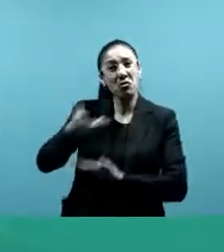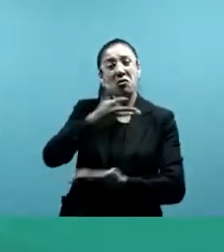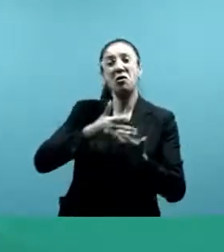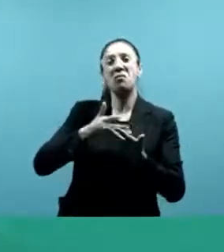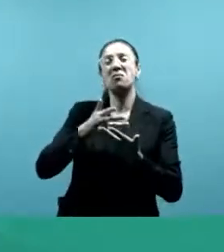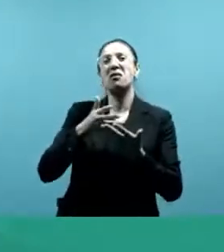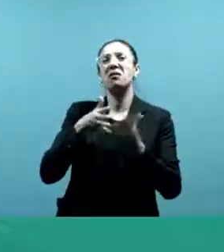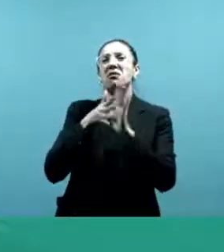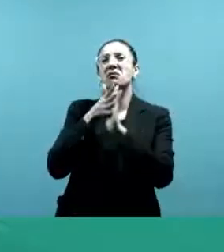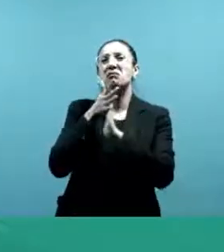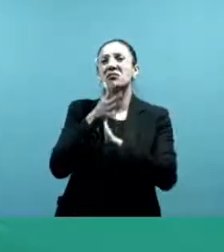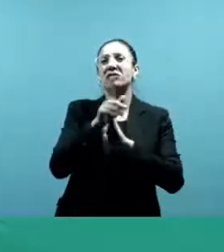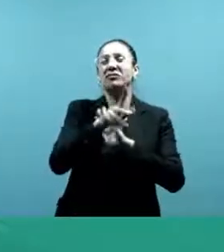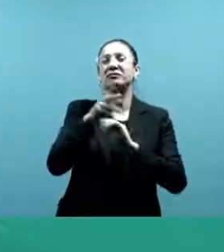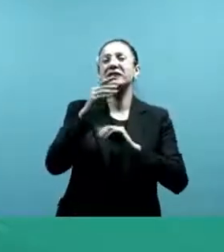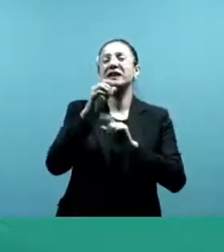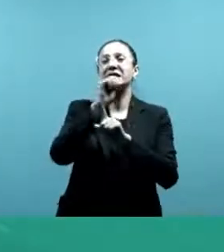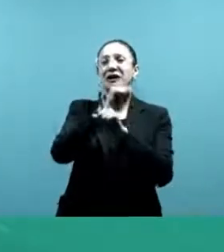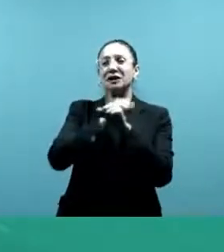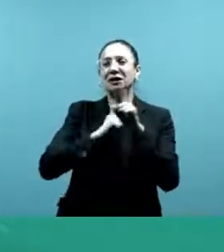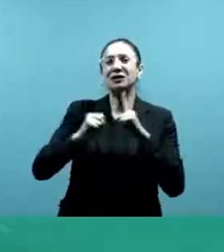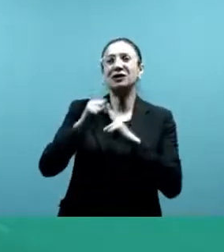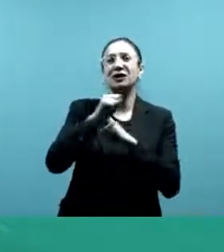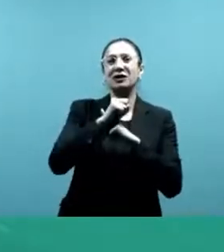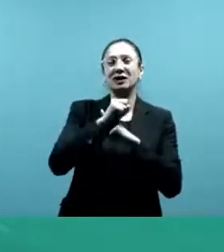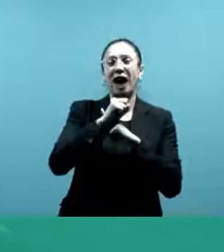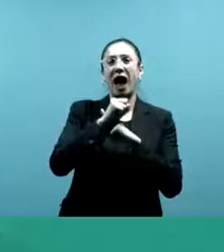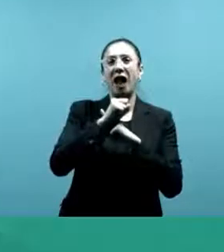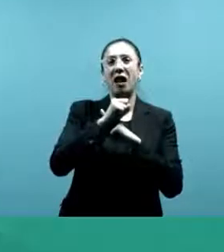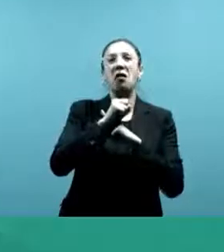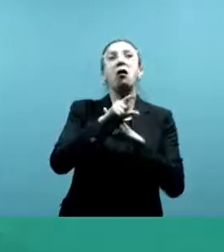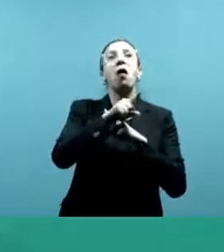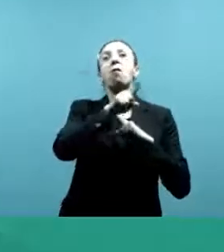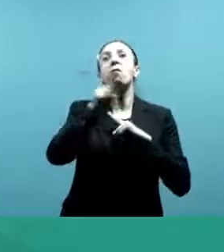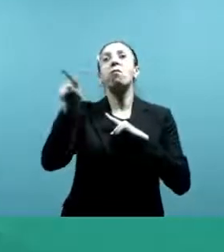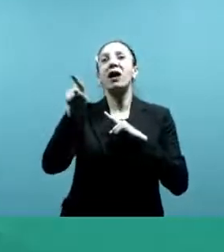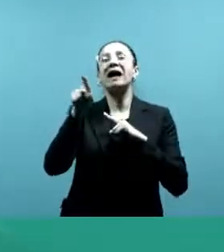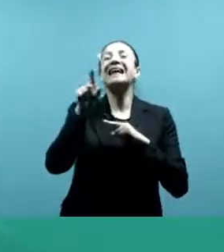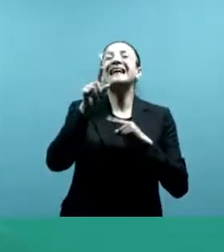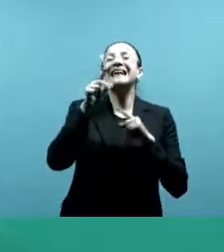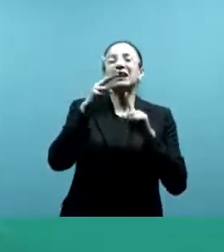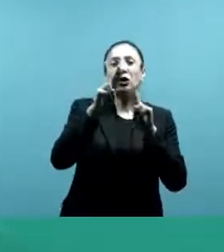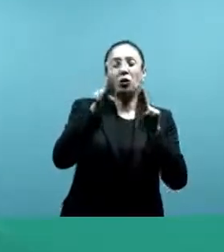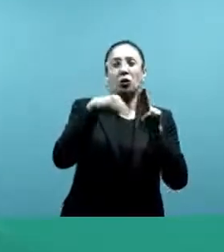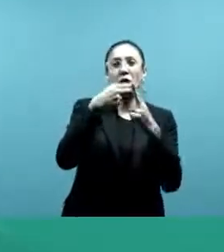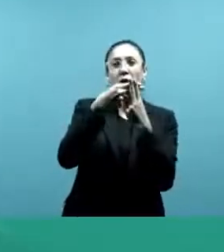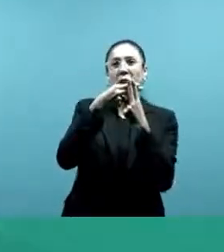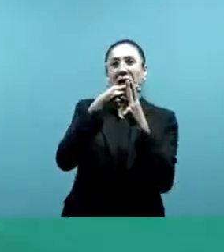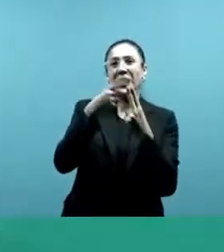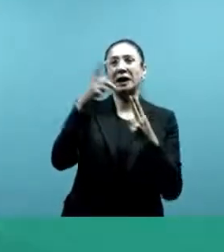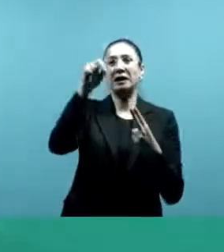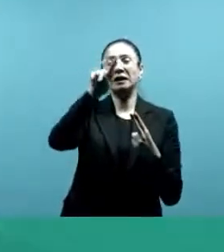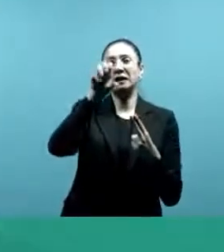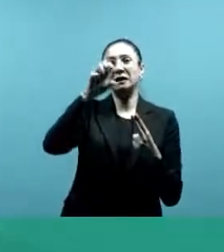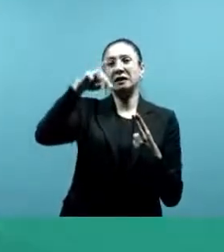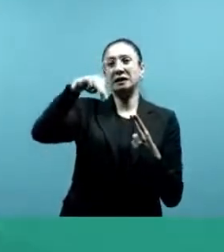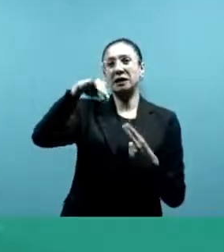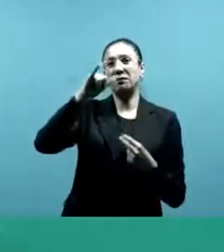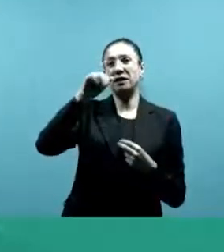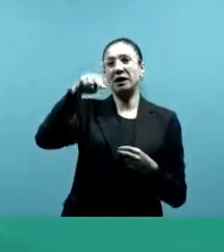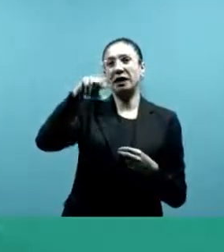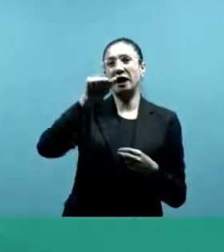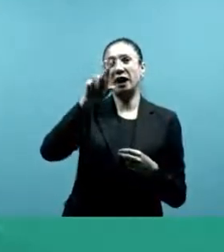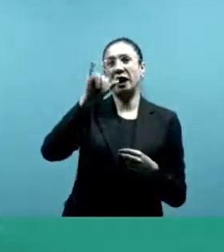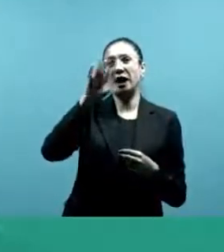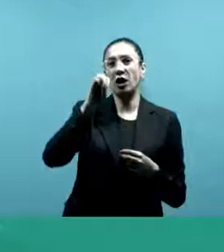nuestras redes sociales con el numeral Seminario 2021. Seminario 2021, y también pueden incluir el arroba Centro